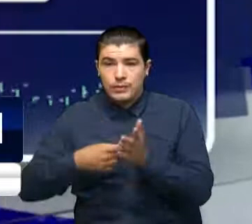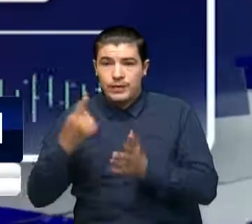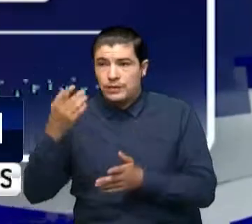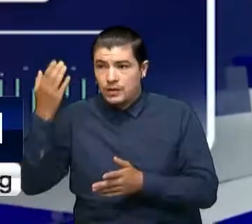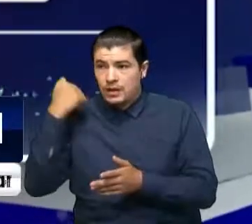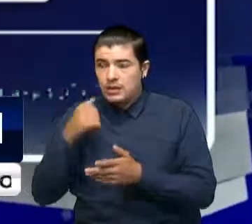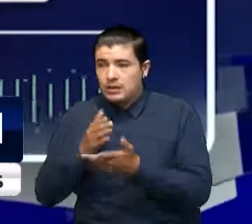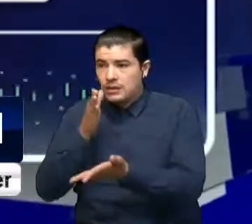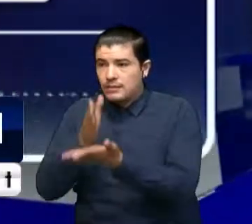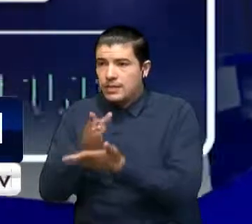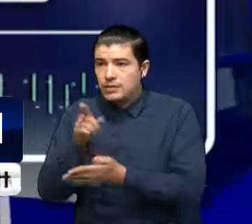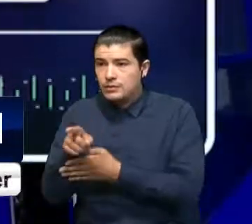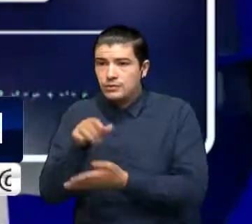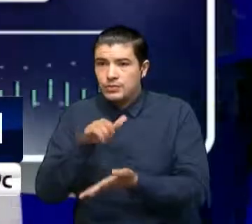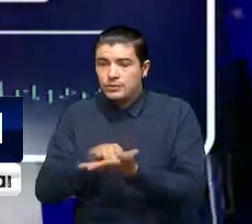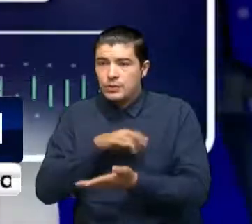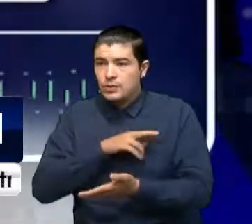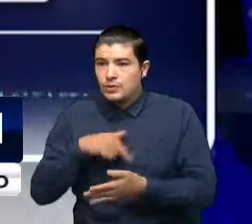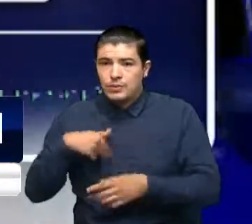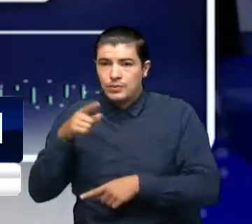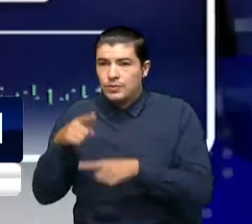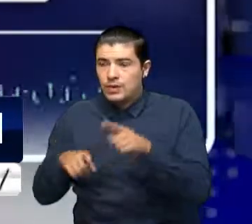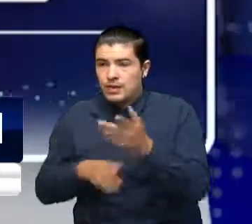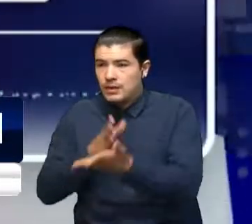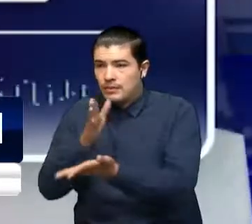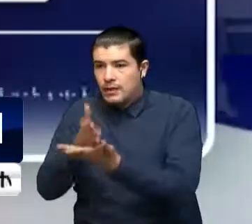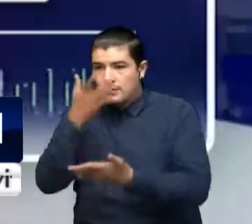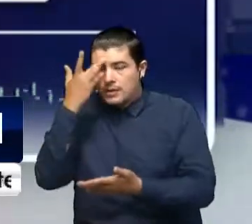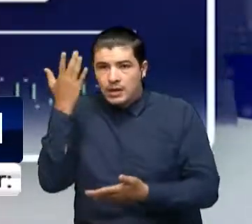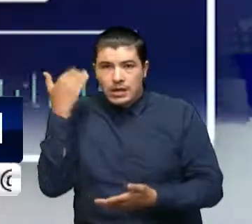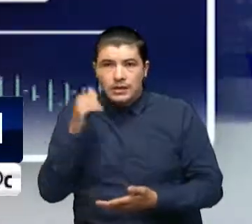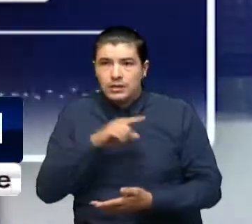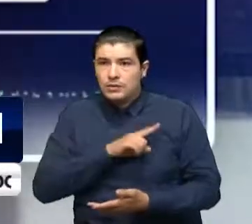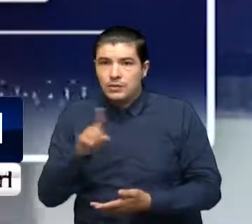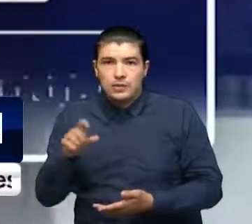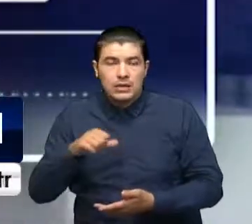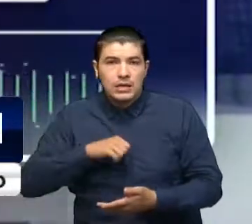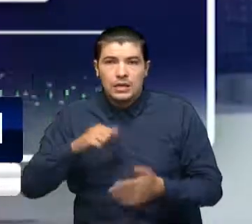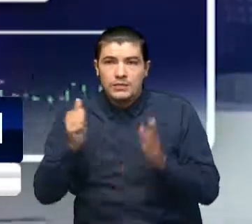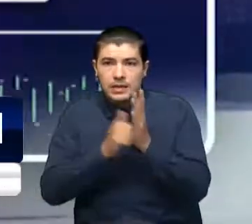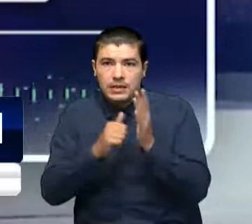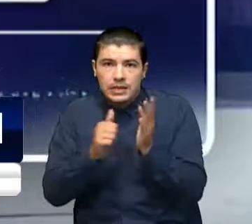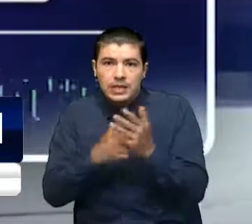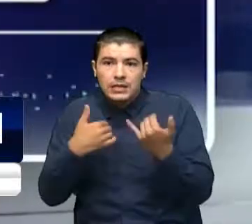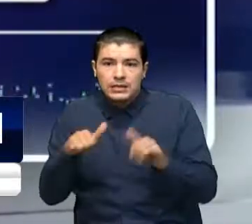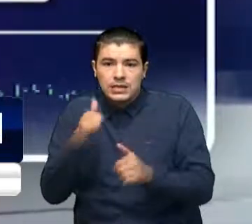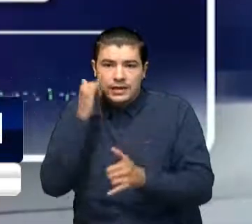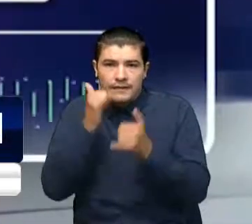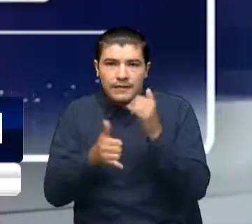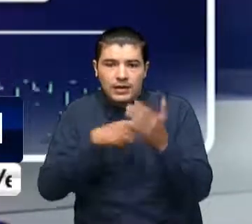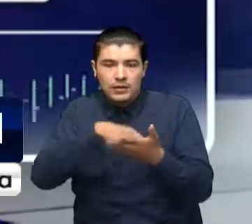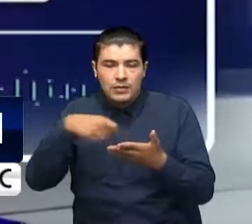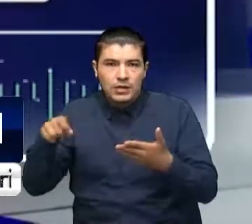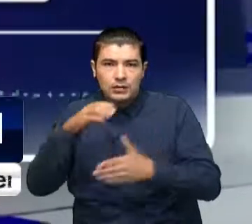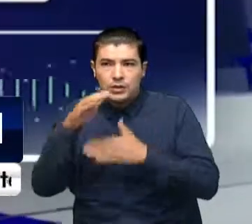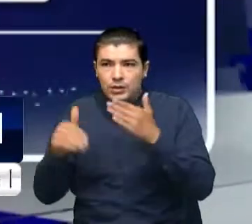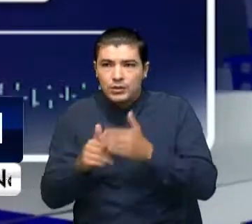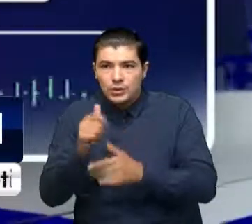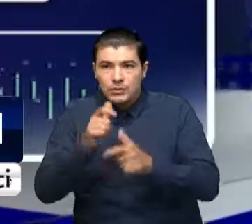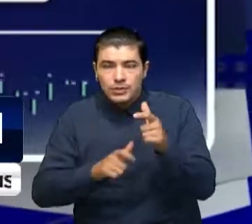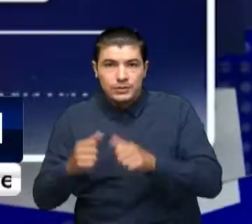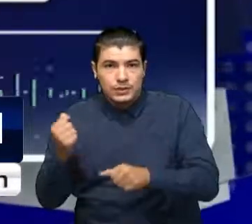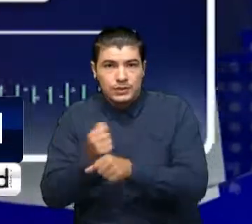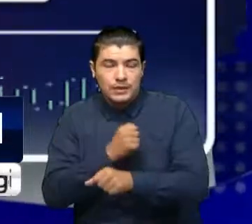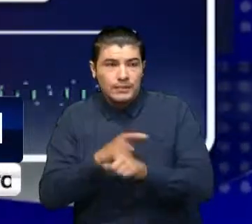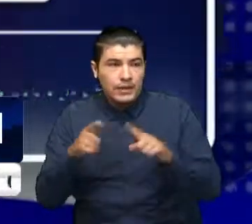entonces ya no podíamos intervenir lo porque ya no teníamos materiales y ya llegan tenemos los datos de la del personal a donde en este